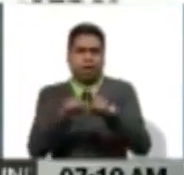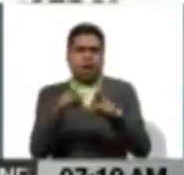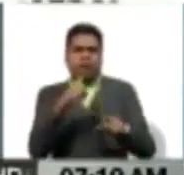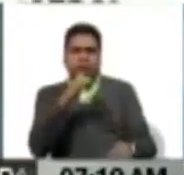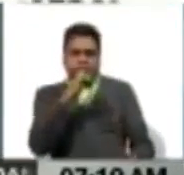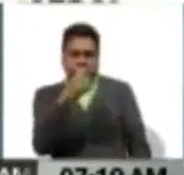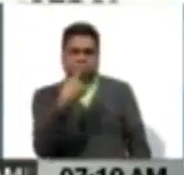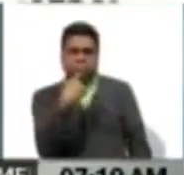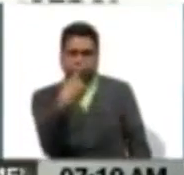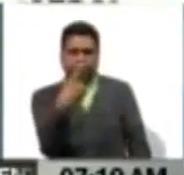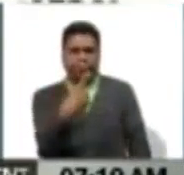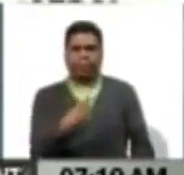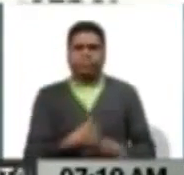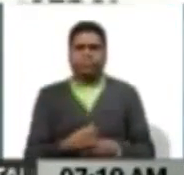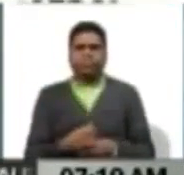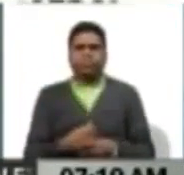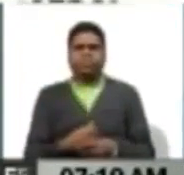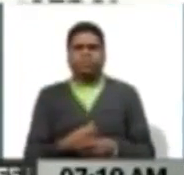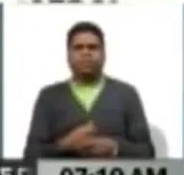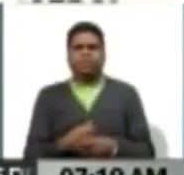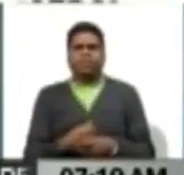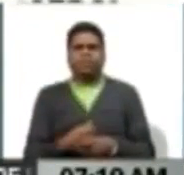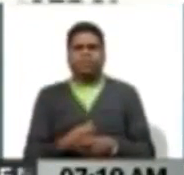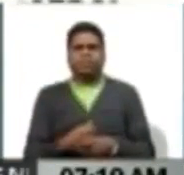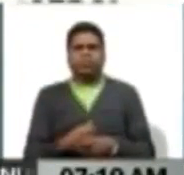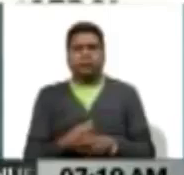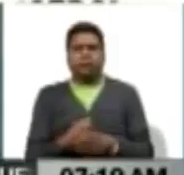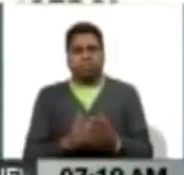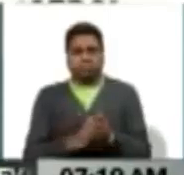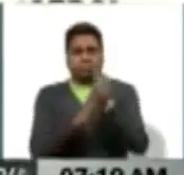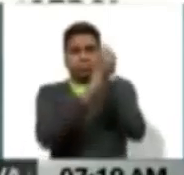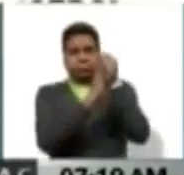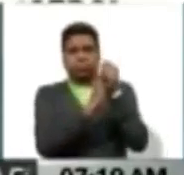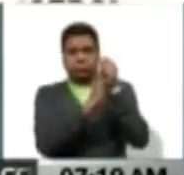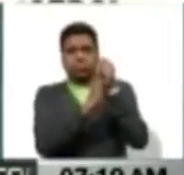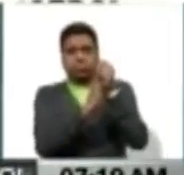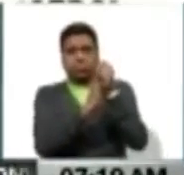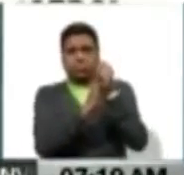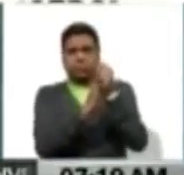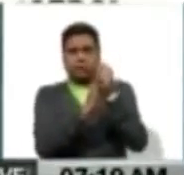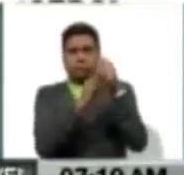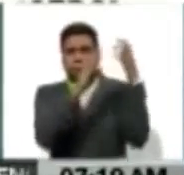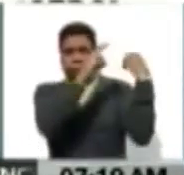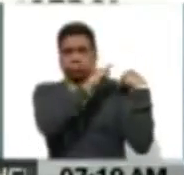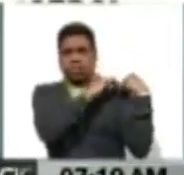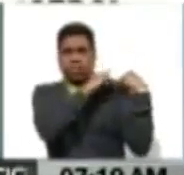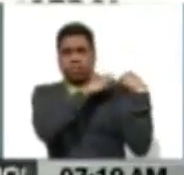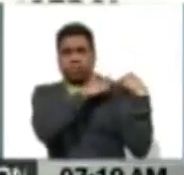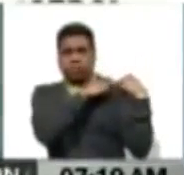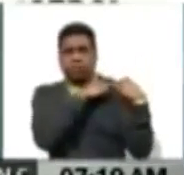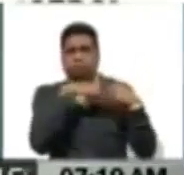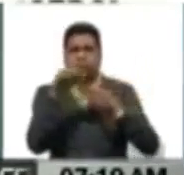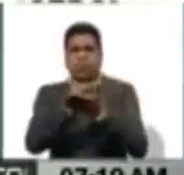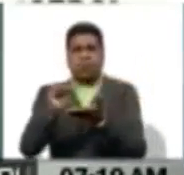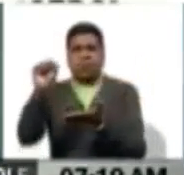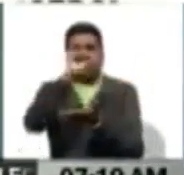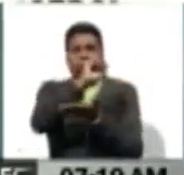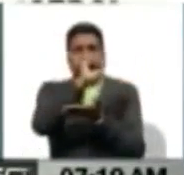Quijada, presidente del Sindicato Nacional de las Empresas Polar, en una entrevista televisiva, que